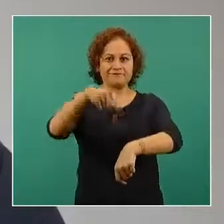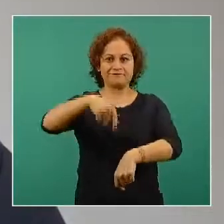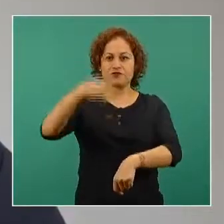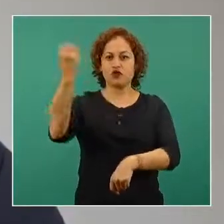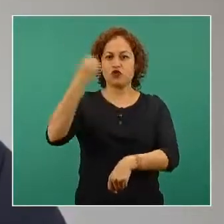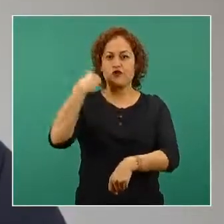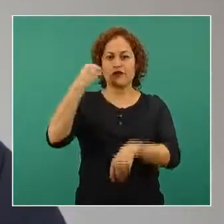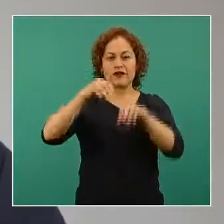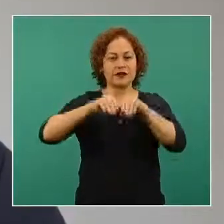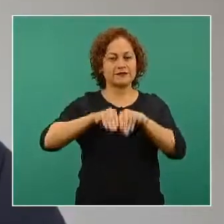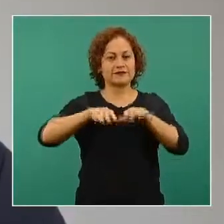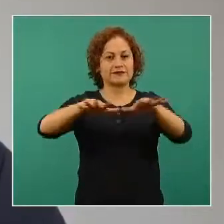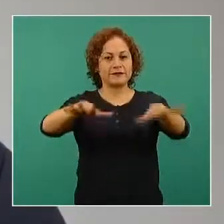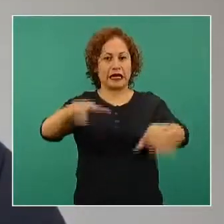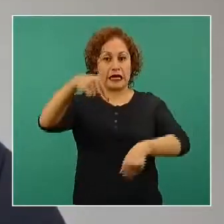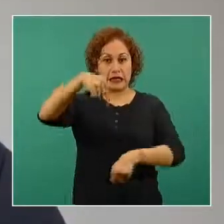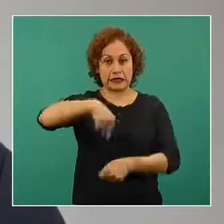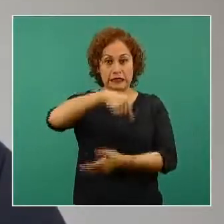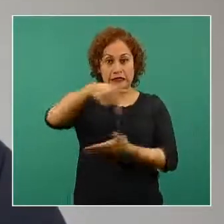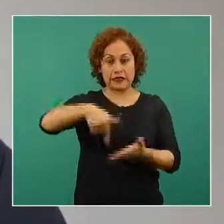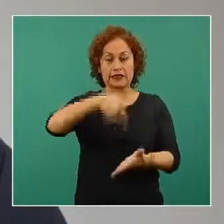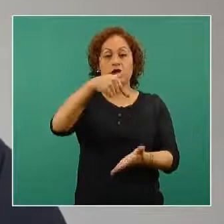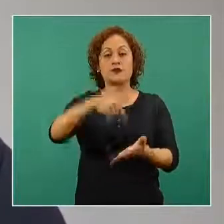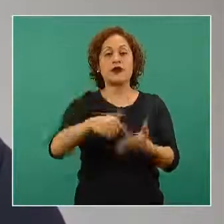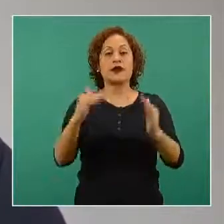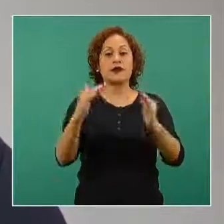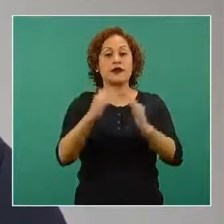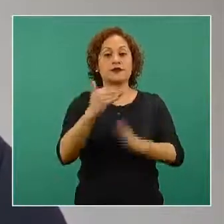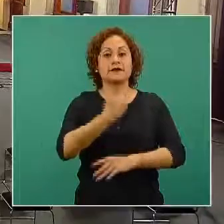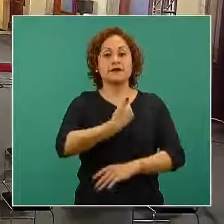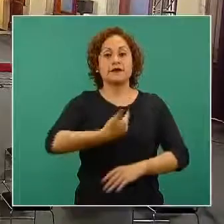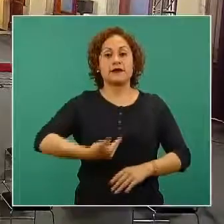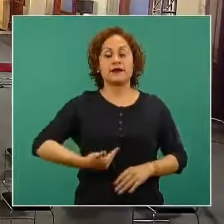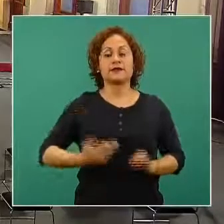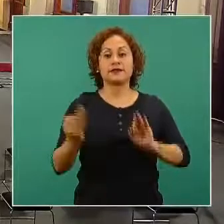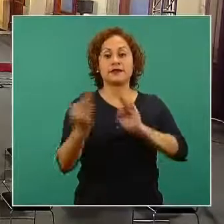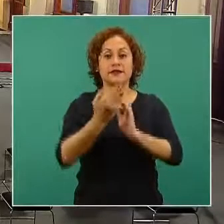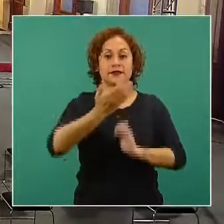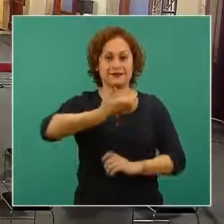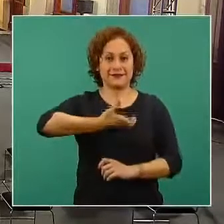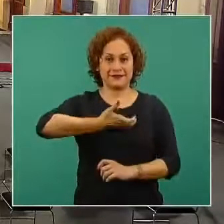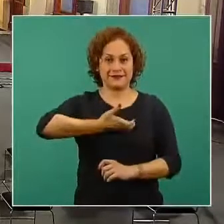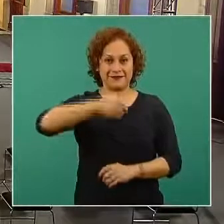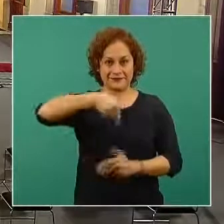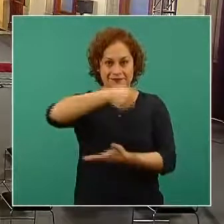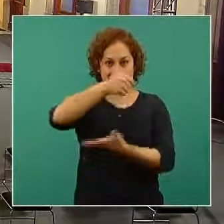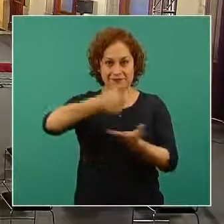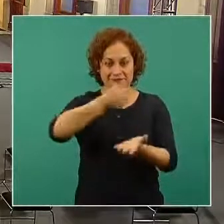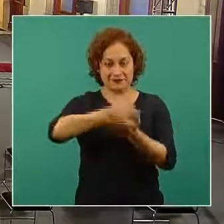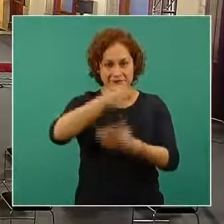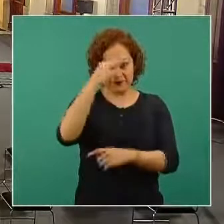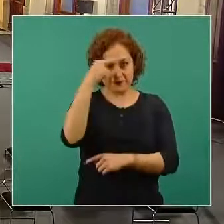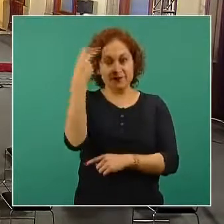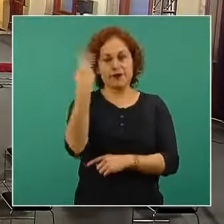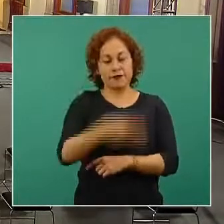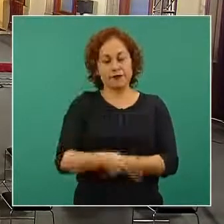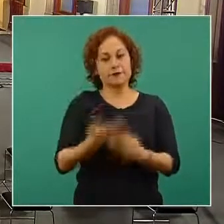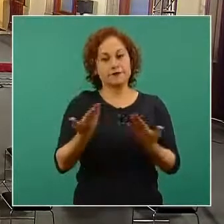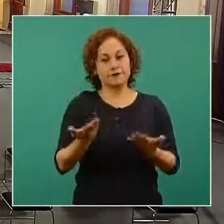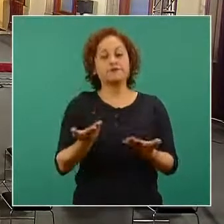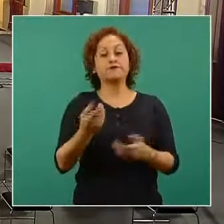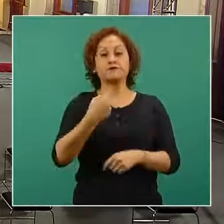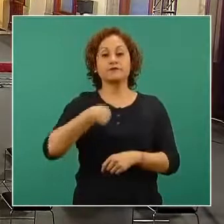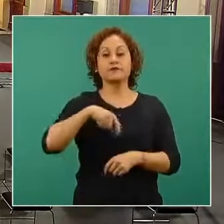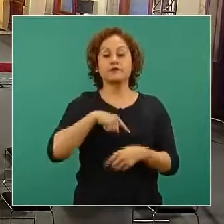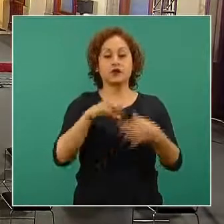conferencia desde Palacio Nacional en la Ciudad de México. Y bueno, vamos a iniciar con los diferentes elementos que día a día